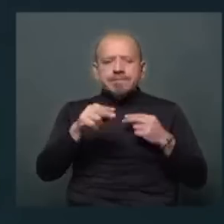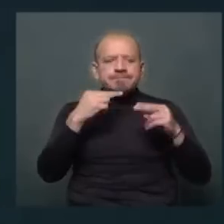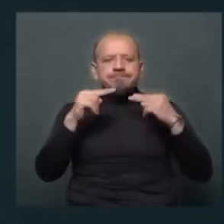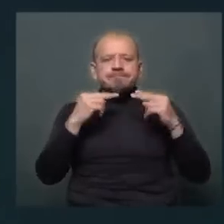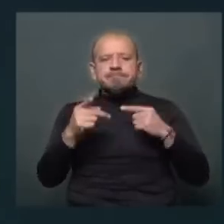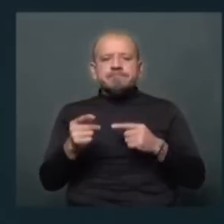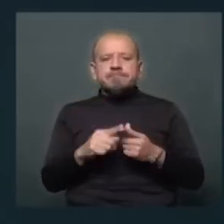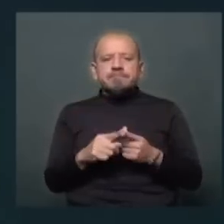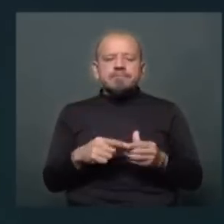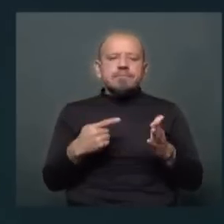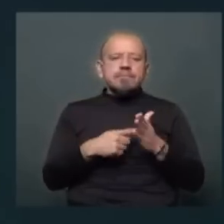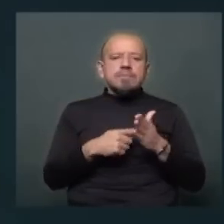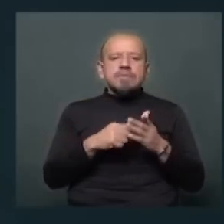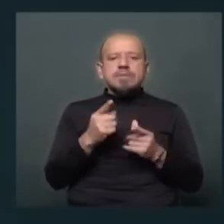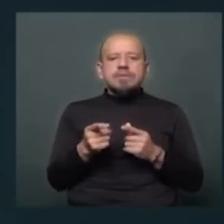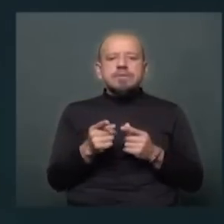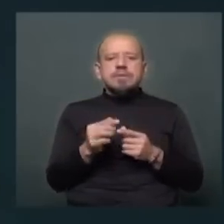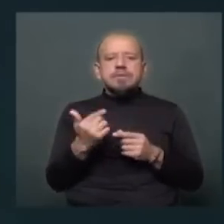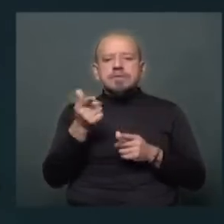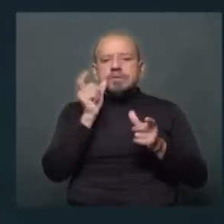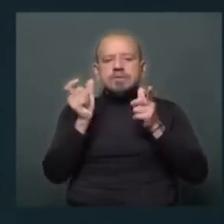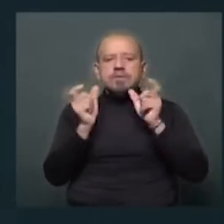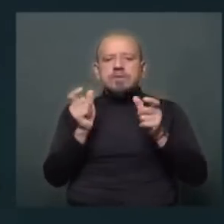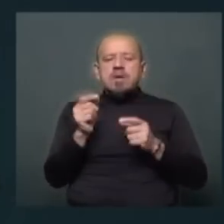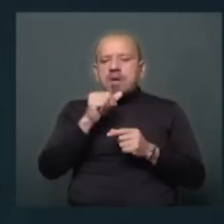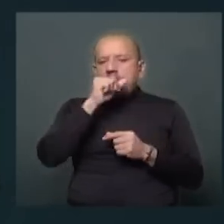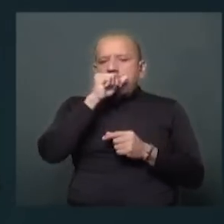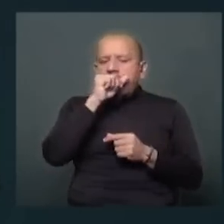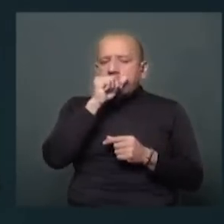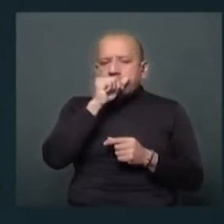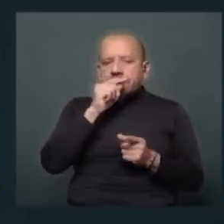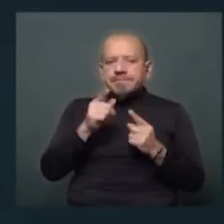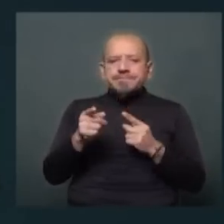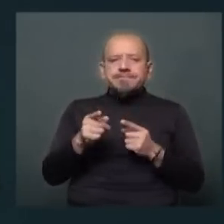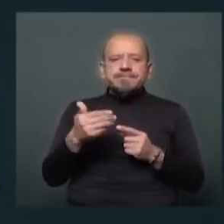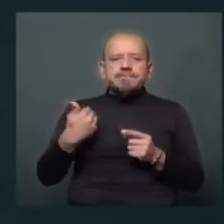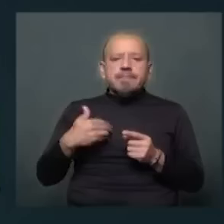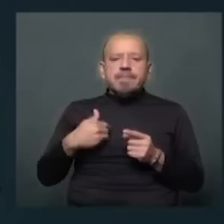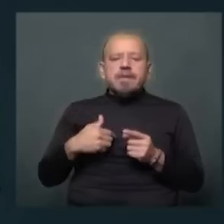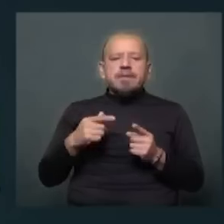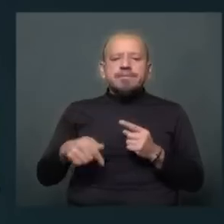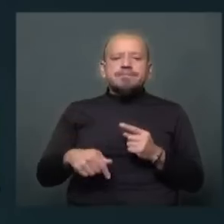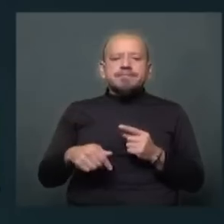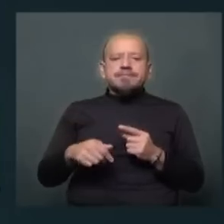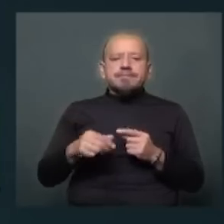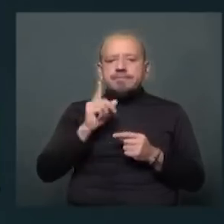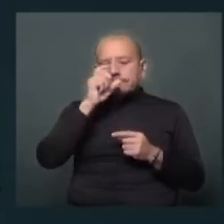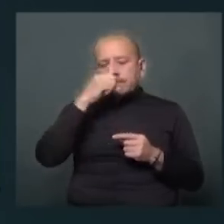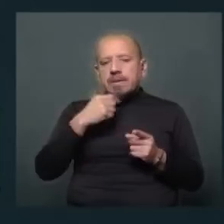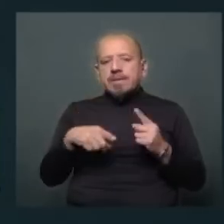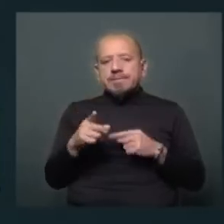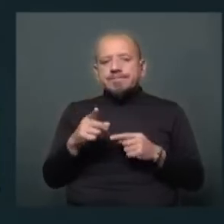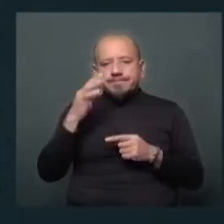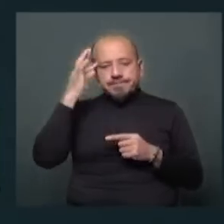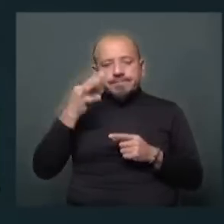bonaerense de palabras o términos que son que se usan en Argentina en el río de la plata este por extensión y que en